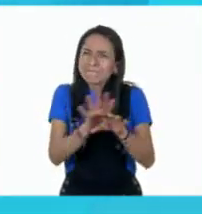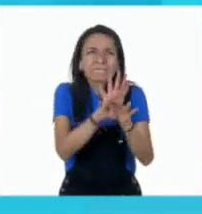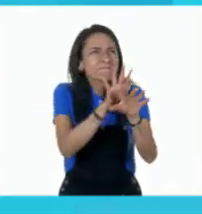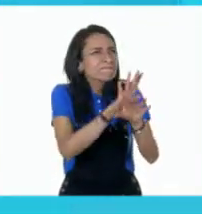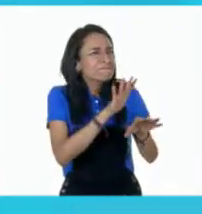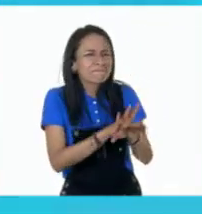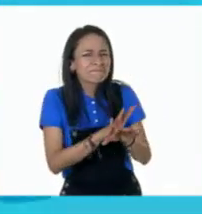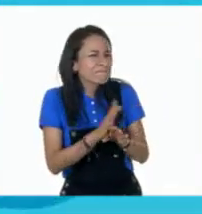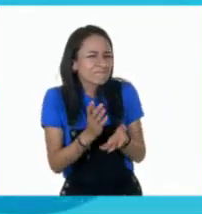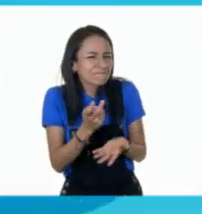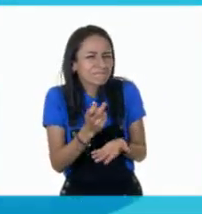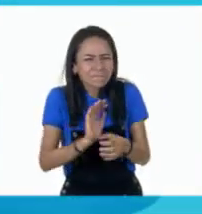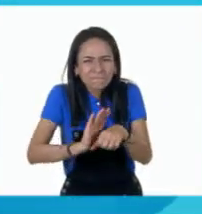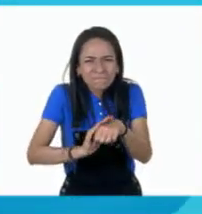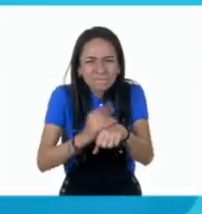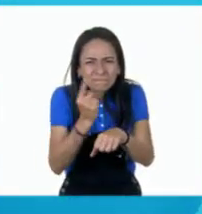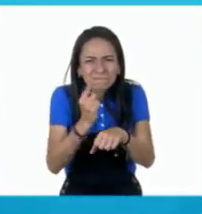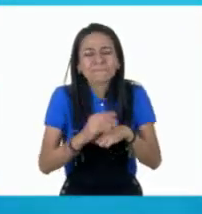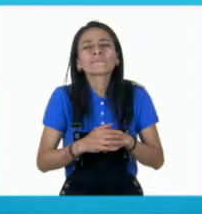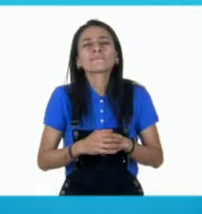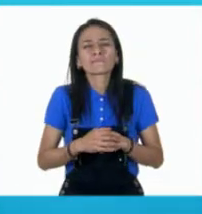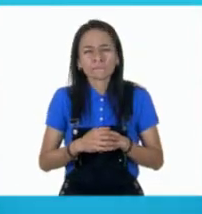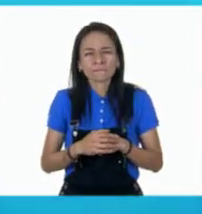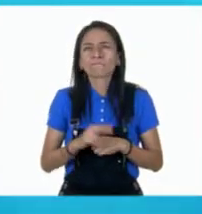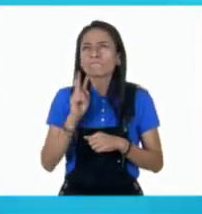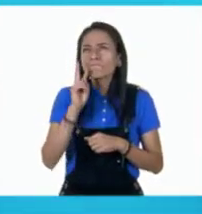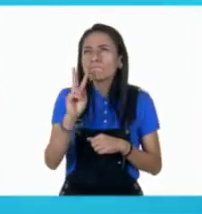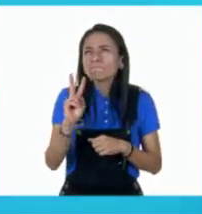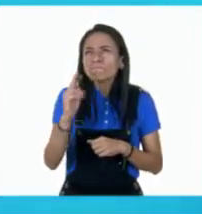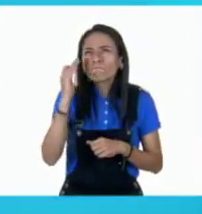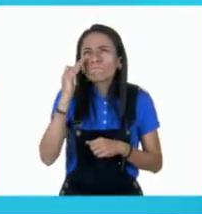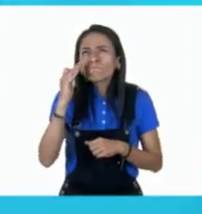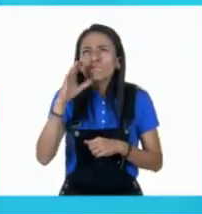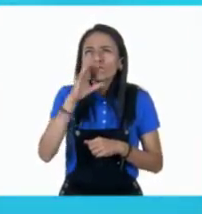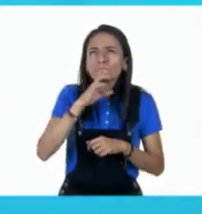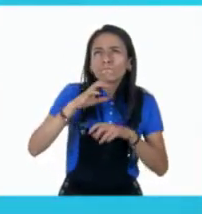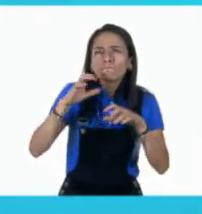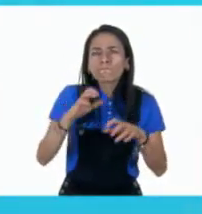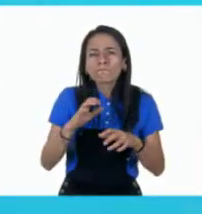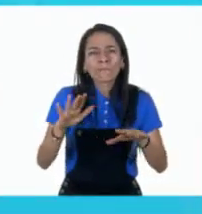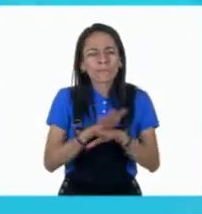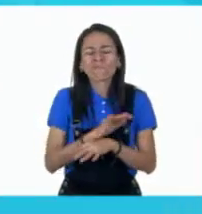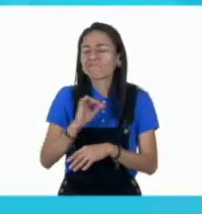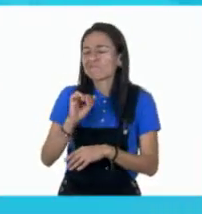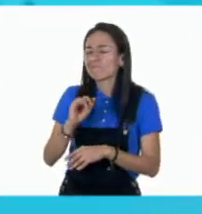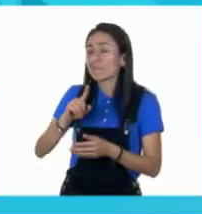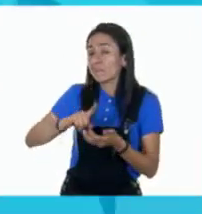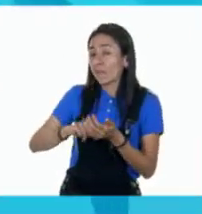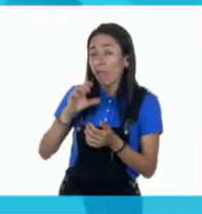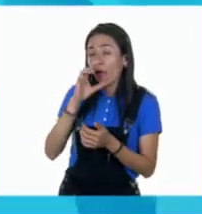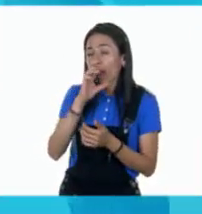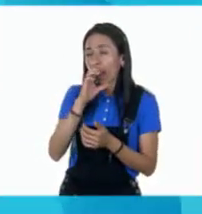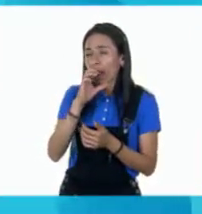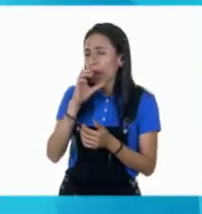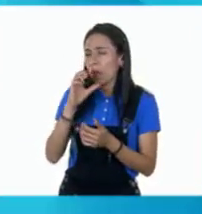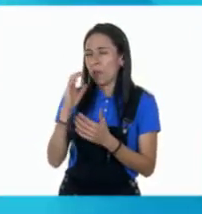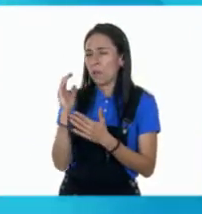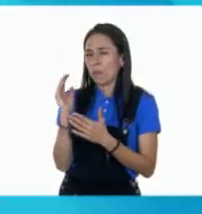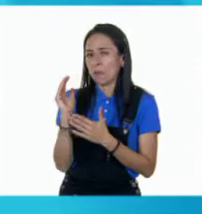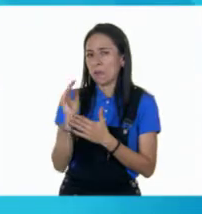cambios? ¿Notamos que cambió un poquito el clima? Sí, aquí hace menos calor. ¿Qué te parece si anotamos eso? Perfecto.